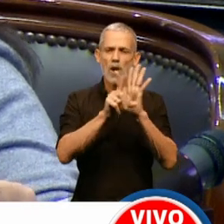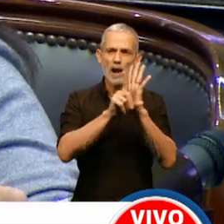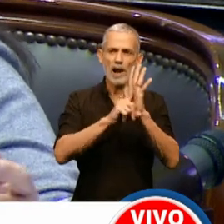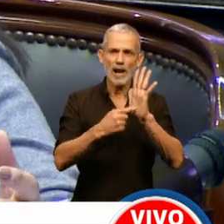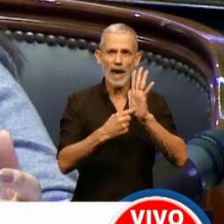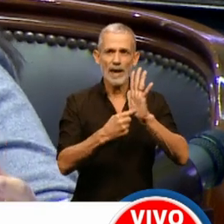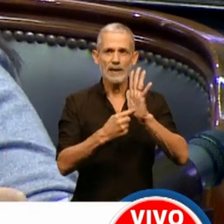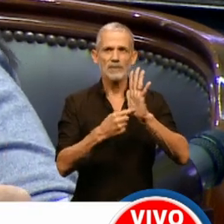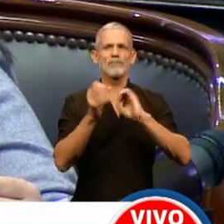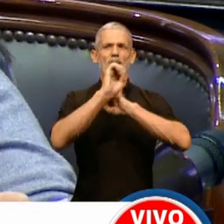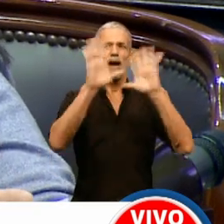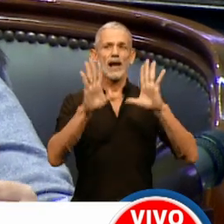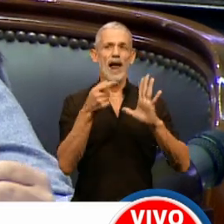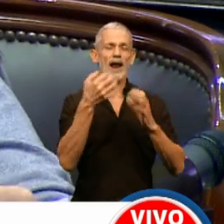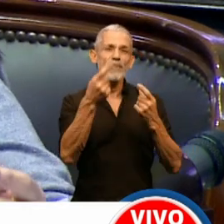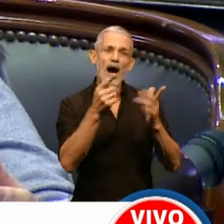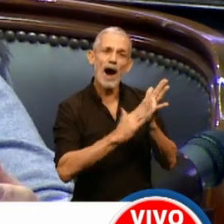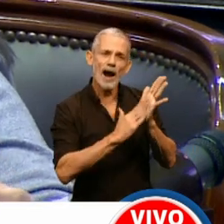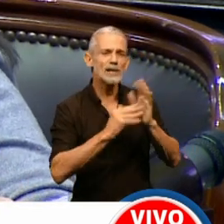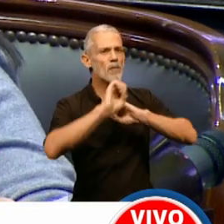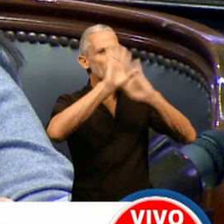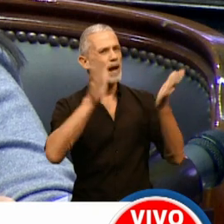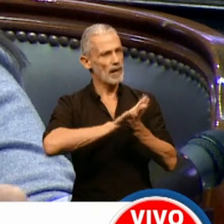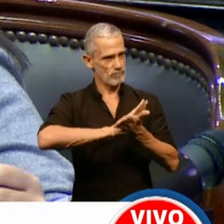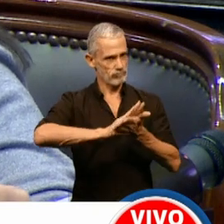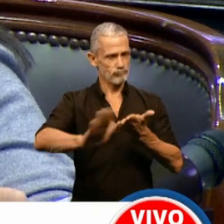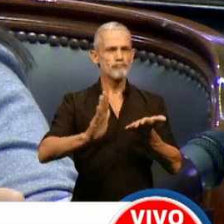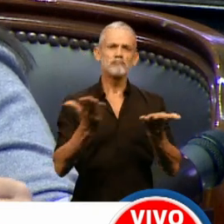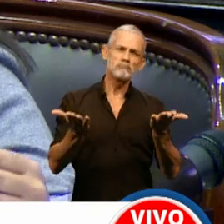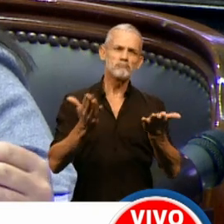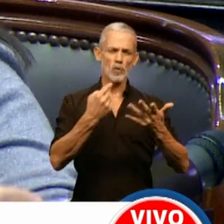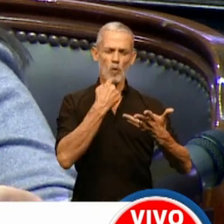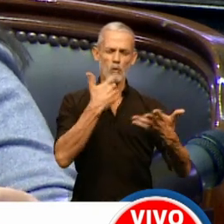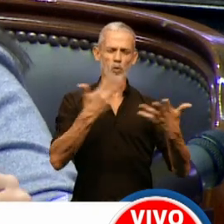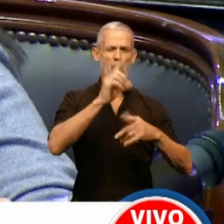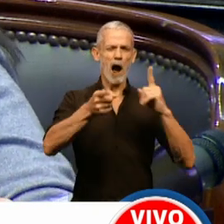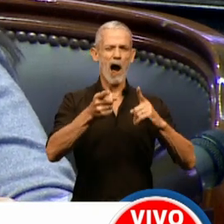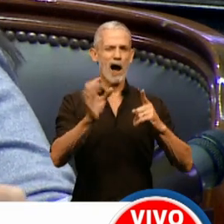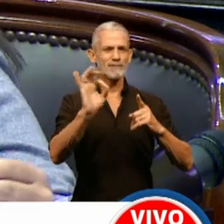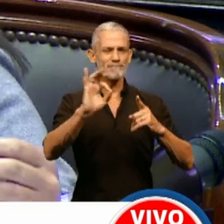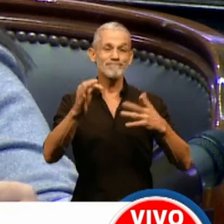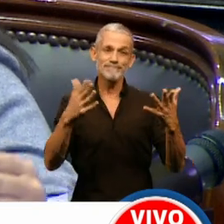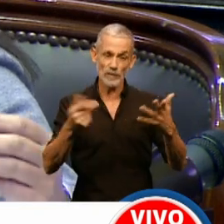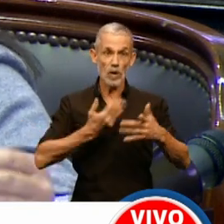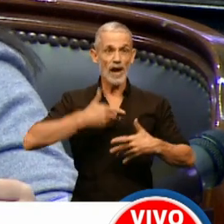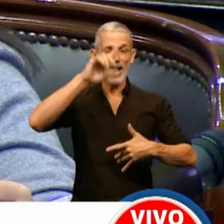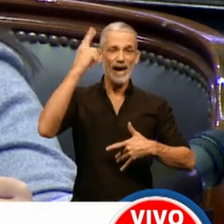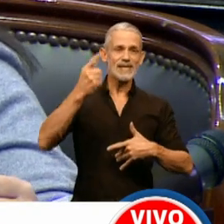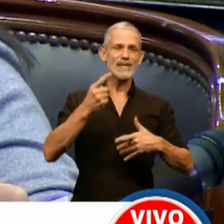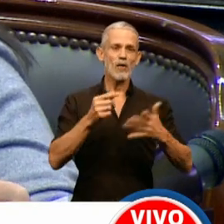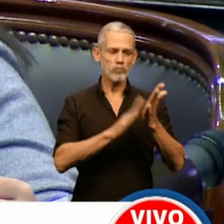más clara es garantía de mayor transparencia de menor arbitrariedad y de un estado con